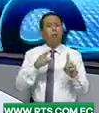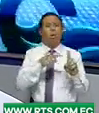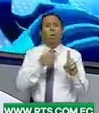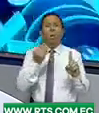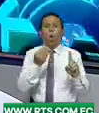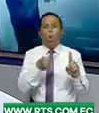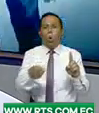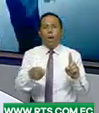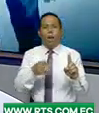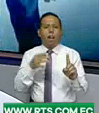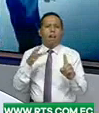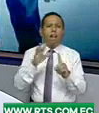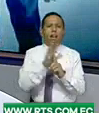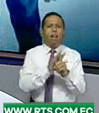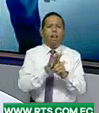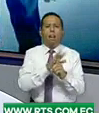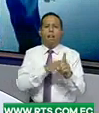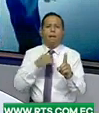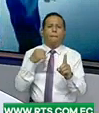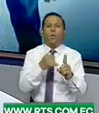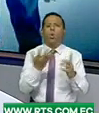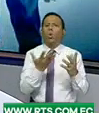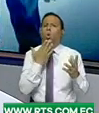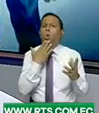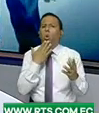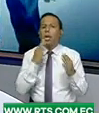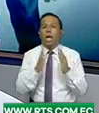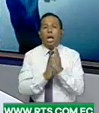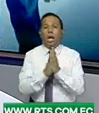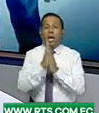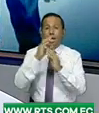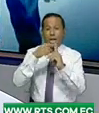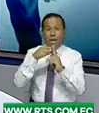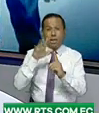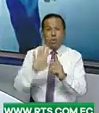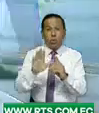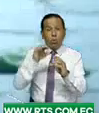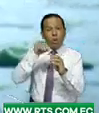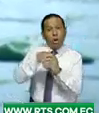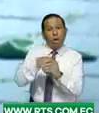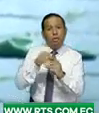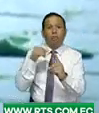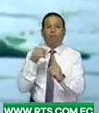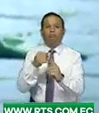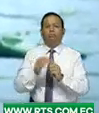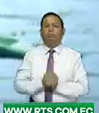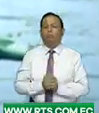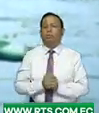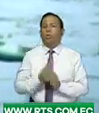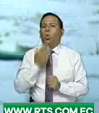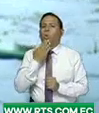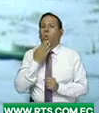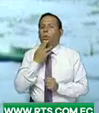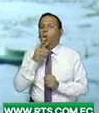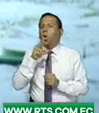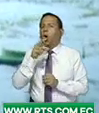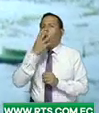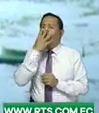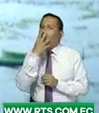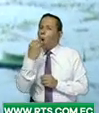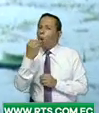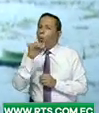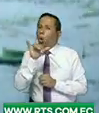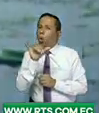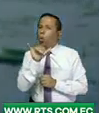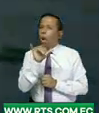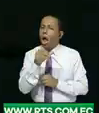habría ocurrido en el interior del templo religioso. Al parecer, lobos disfrazados de ovejas acechan a sus presas